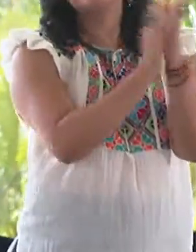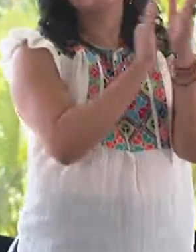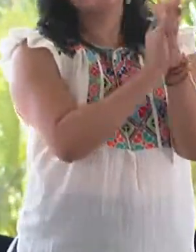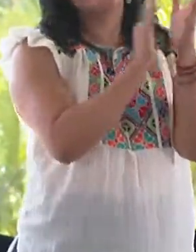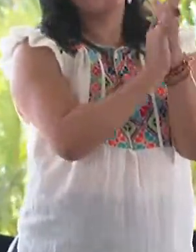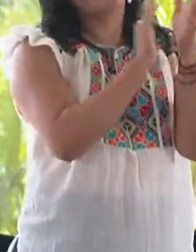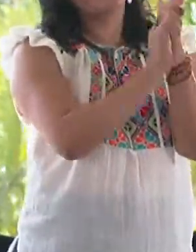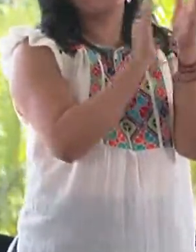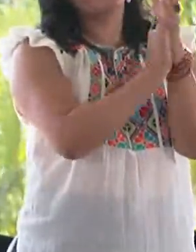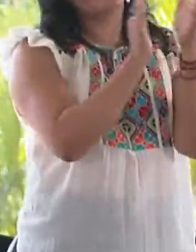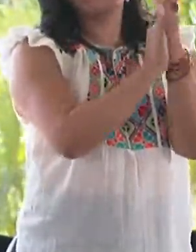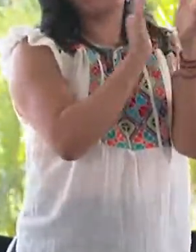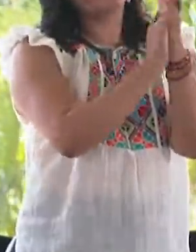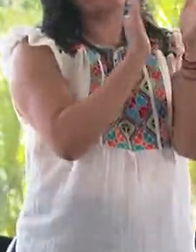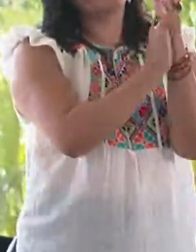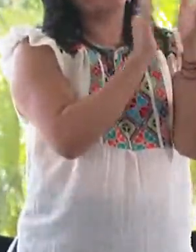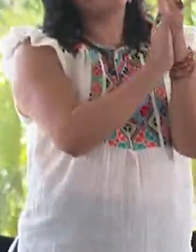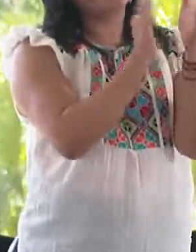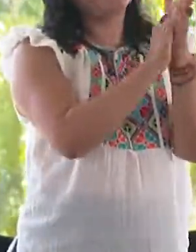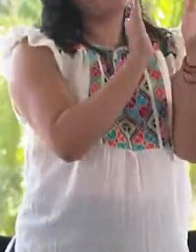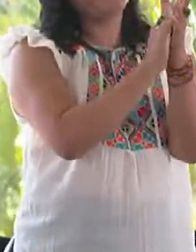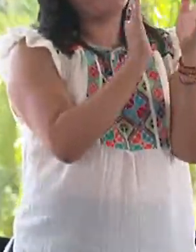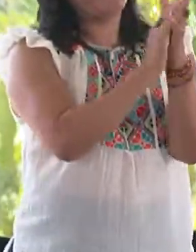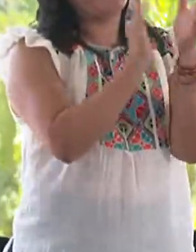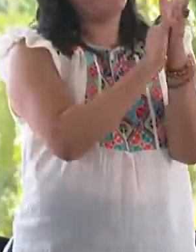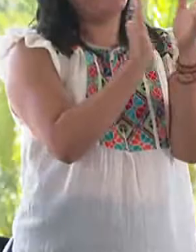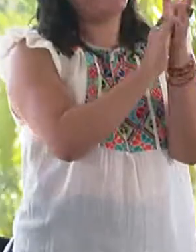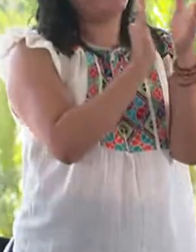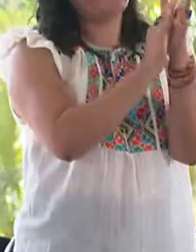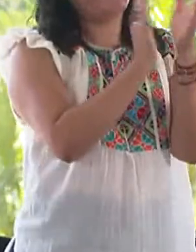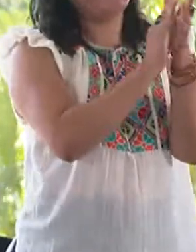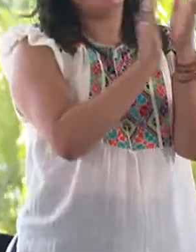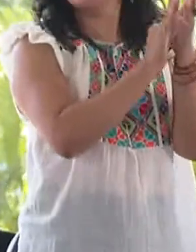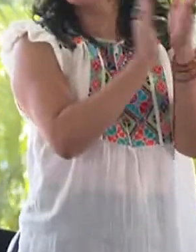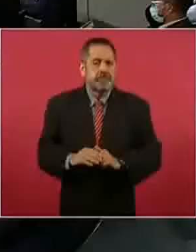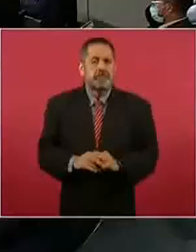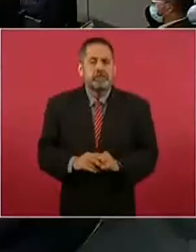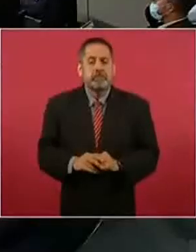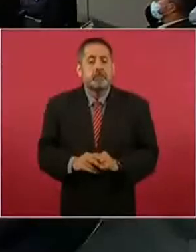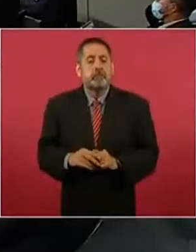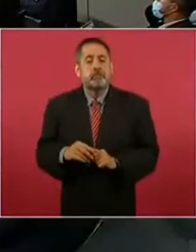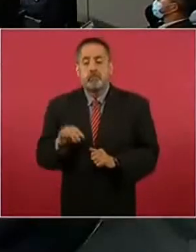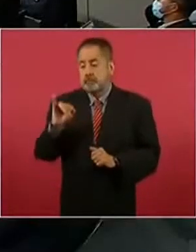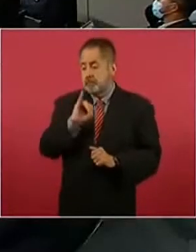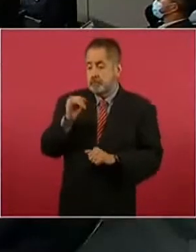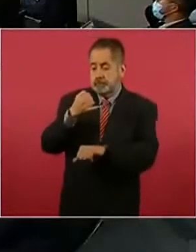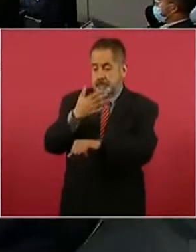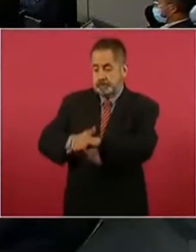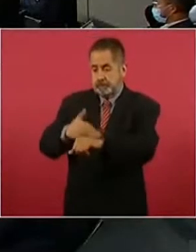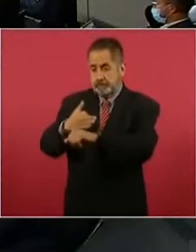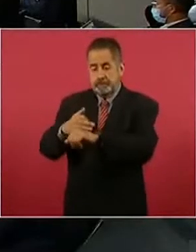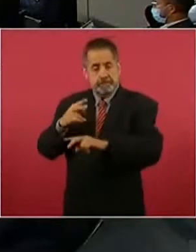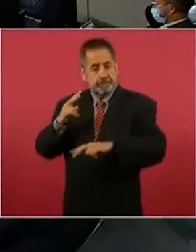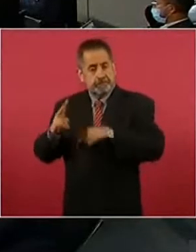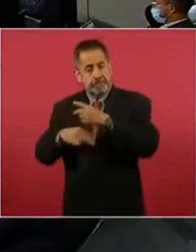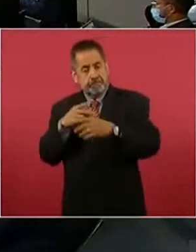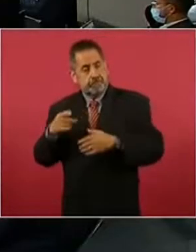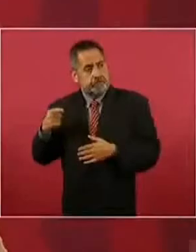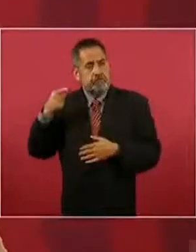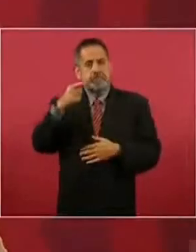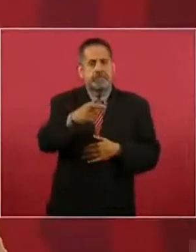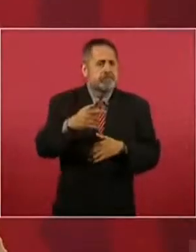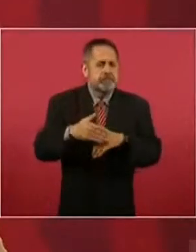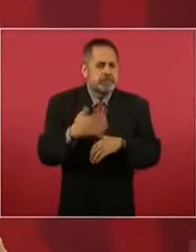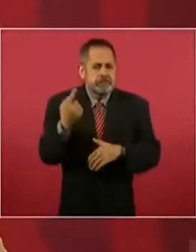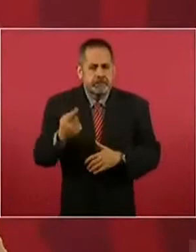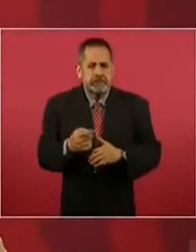Jalisco, Enrique Alfaro, para tratar temas de seguridad en la región. Posteriormente, en esa misma base, a las 7 de la mañana, dará su ya tradicional rueda de